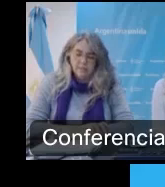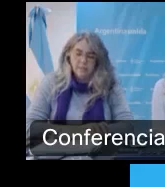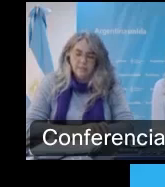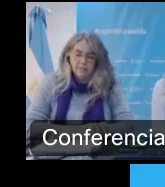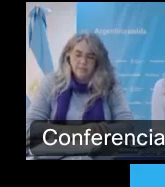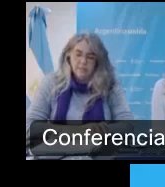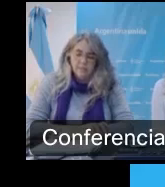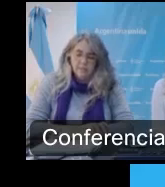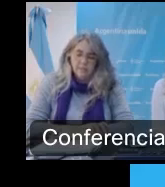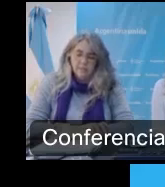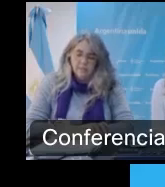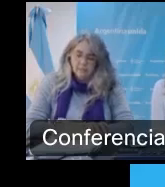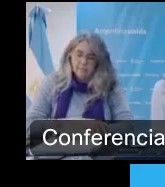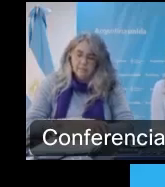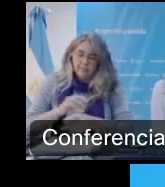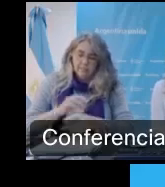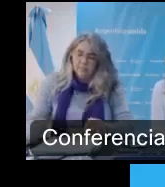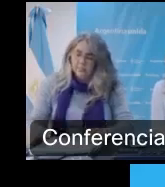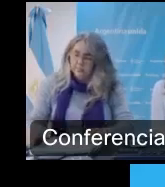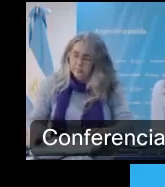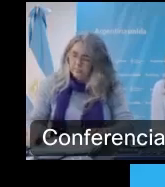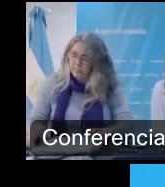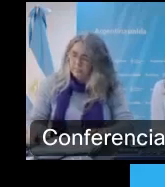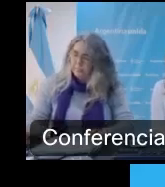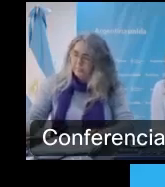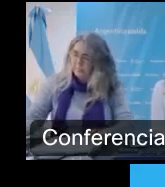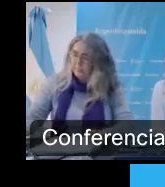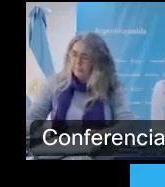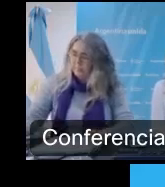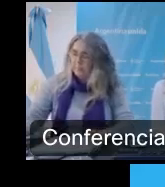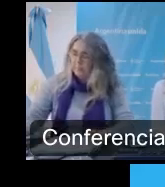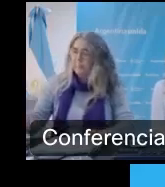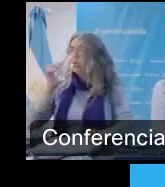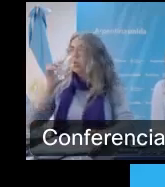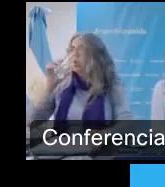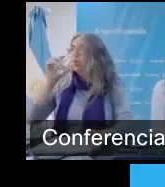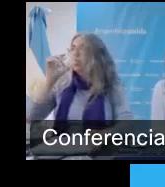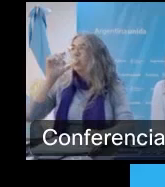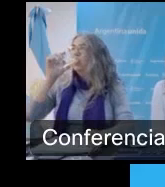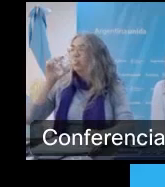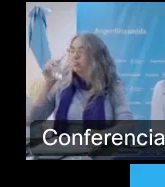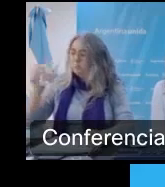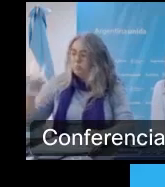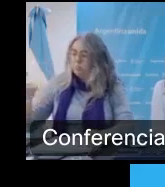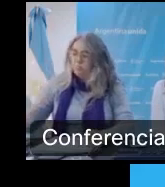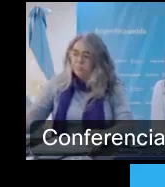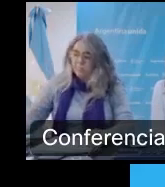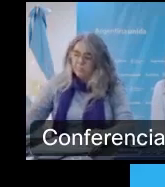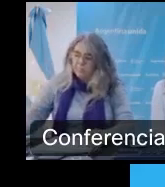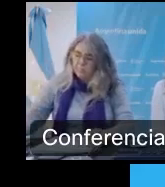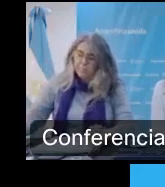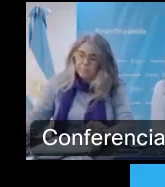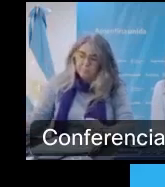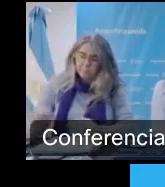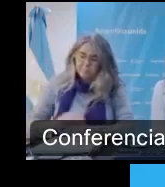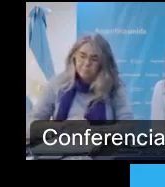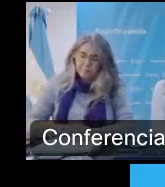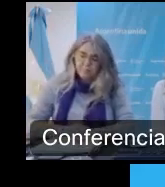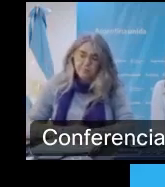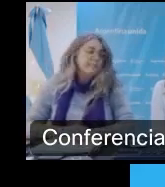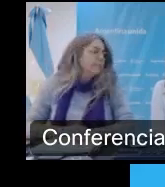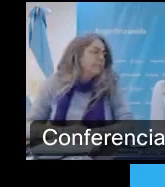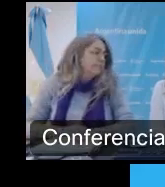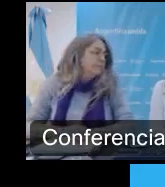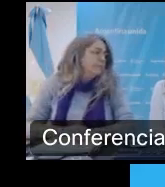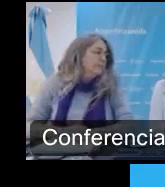a poder plantear todo lo que tan claramente dijo Gabriel hace un rato, que es en relación a esas cosas